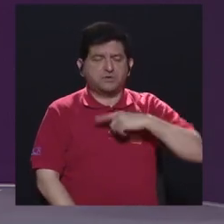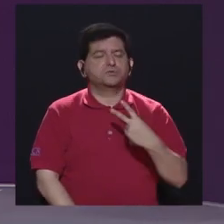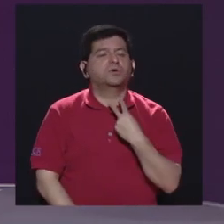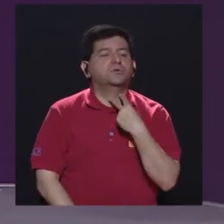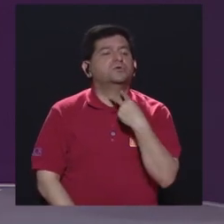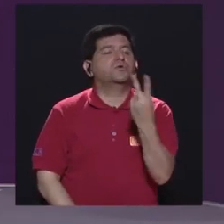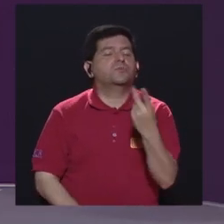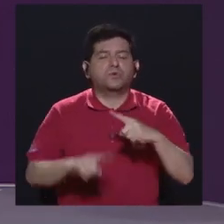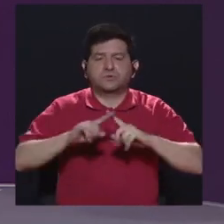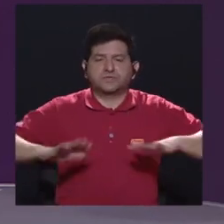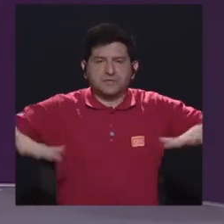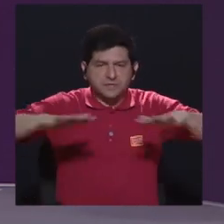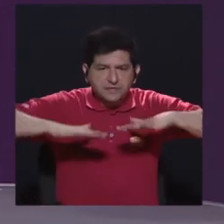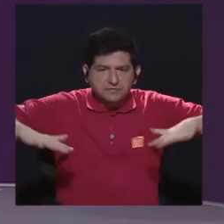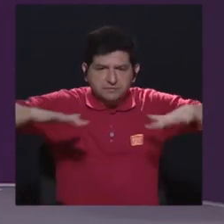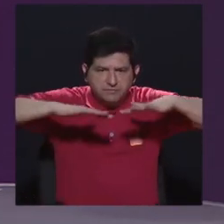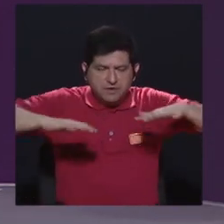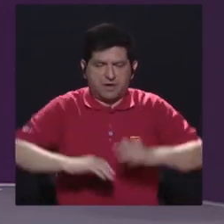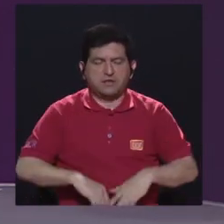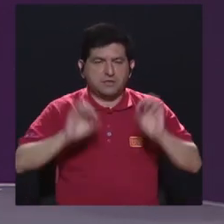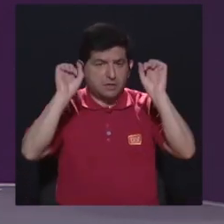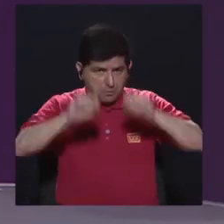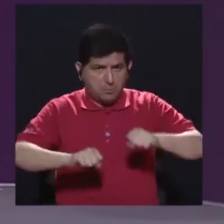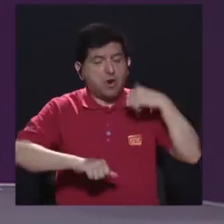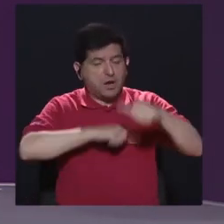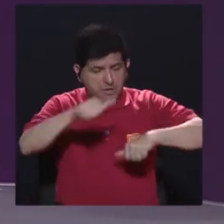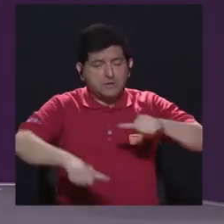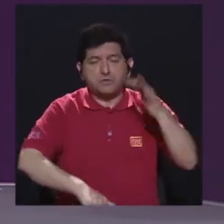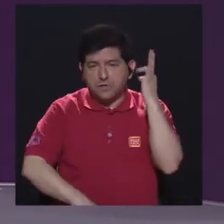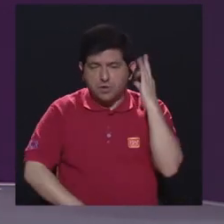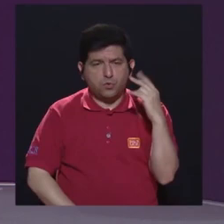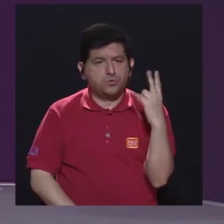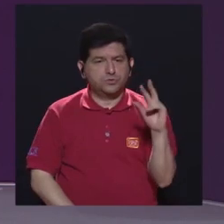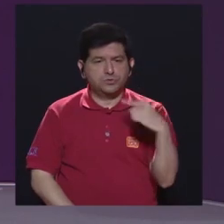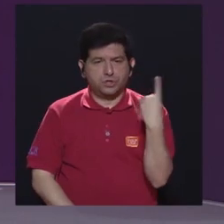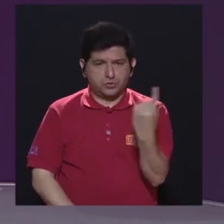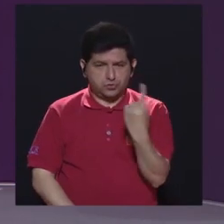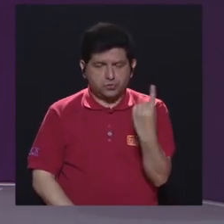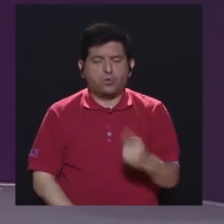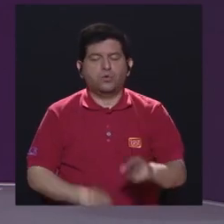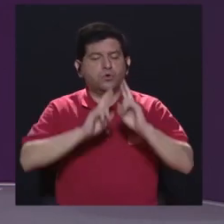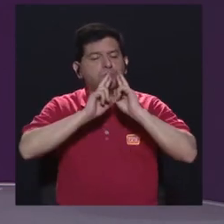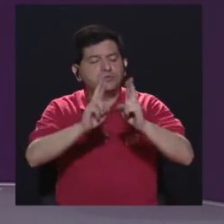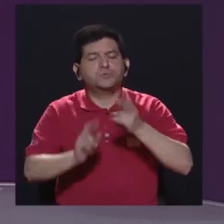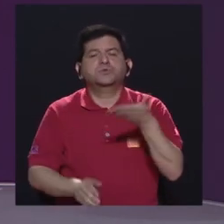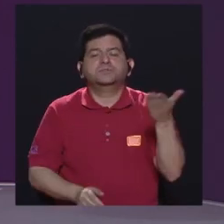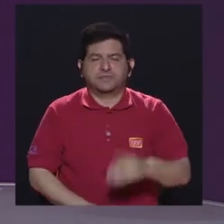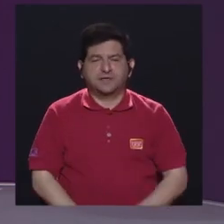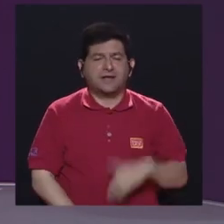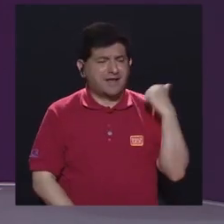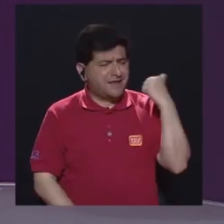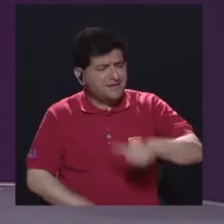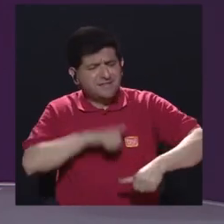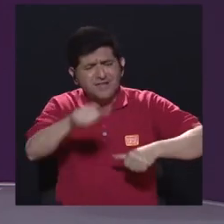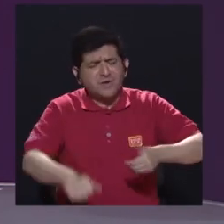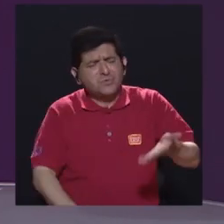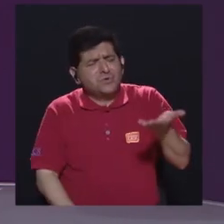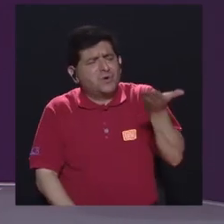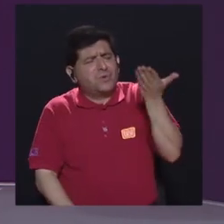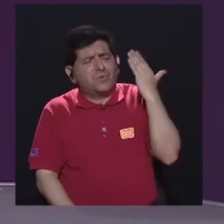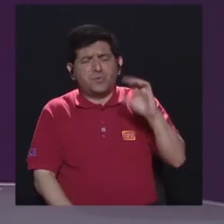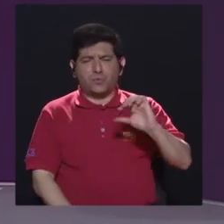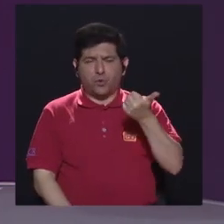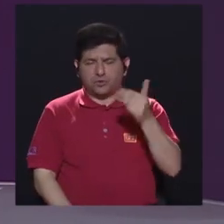en algunos espacios que también pueden ser feministas, no son nada más que el resultado de luchas ancestrales de muchas